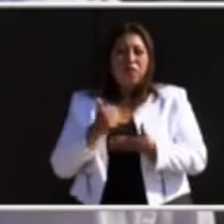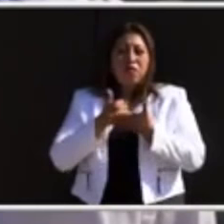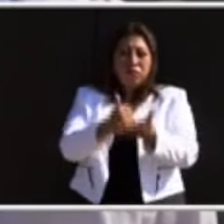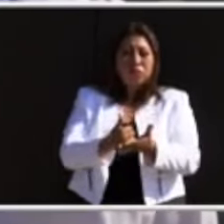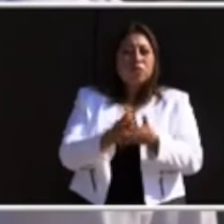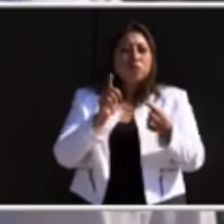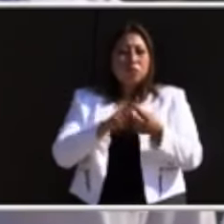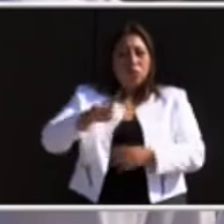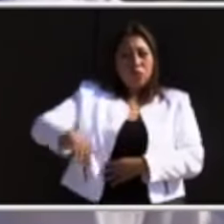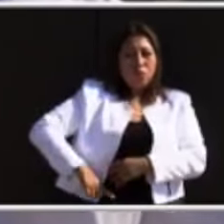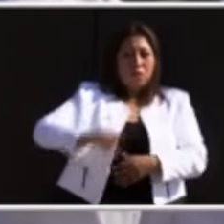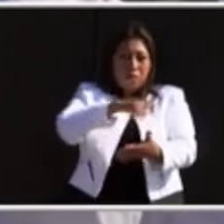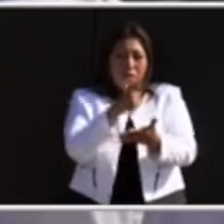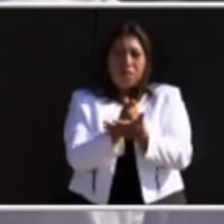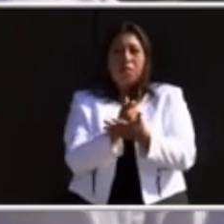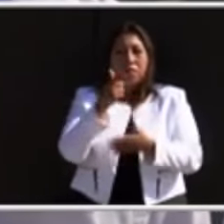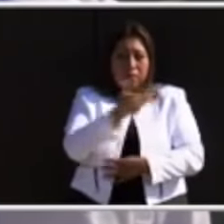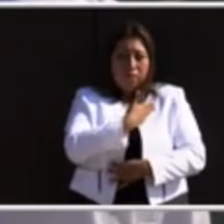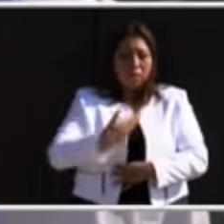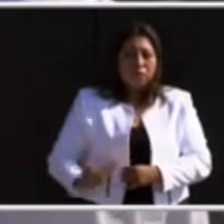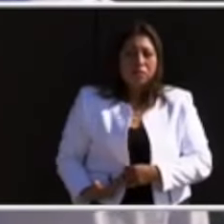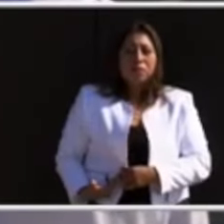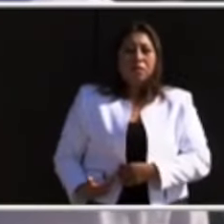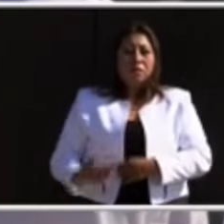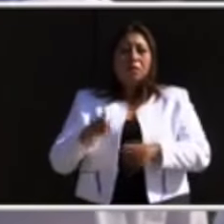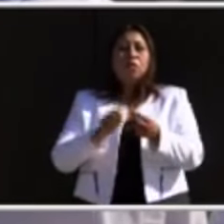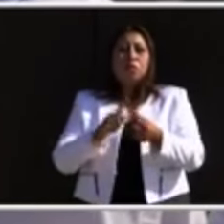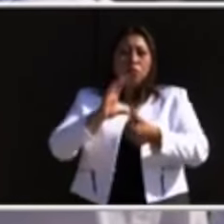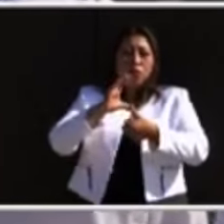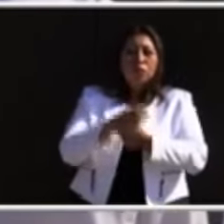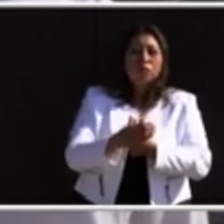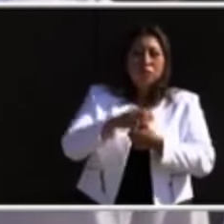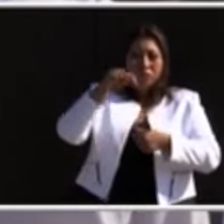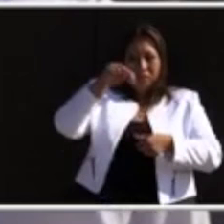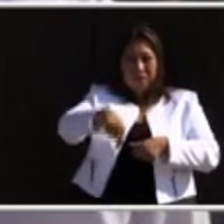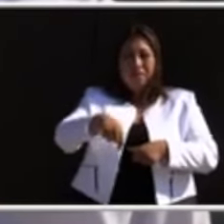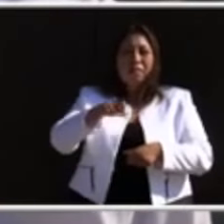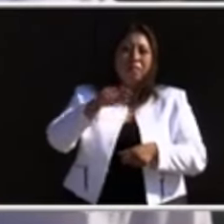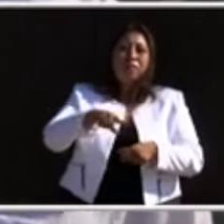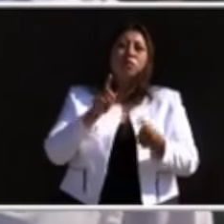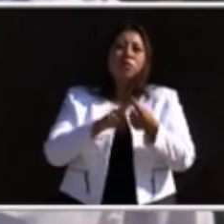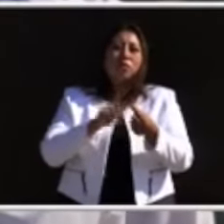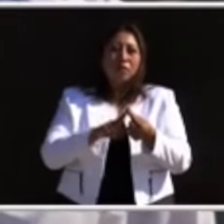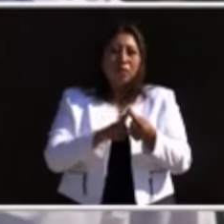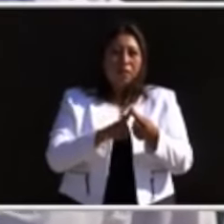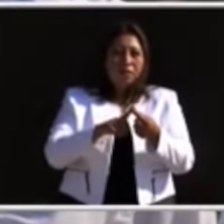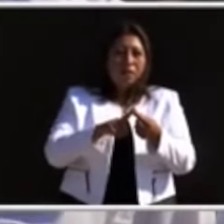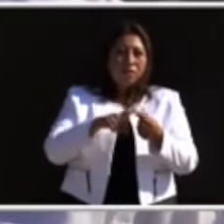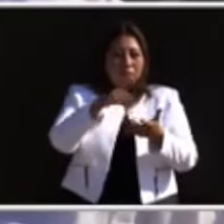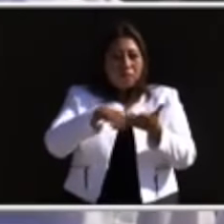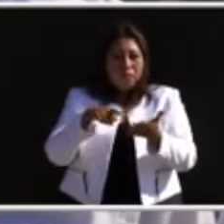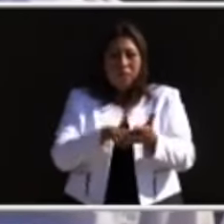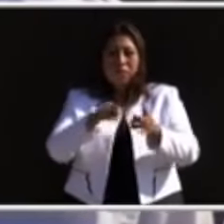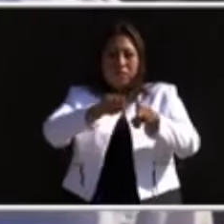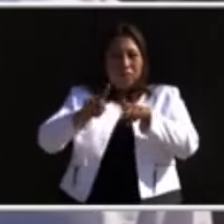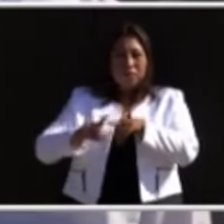de Xalapa, presidente y secretario ejecutivo de la Comisión Electoral y del Instituto Electoral, y es un destacado investigador